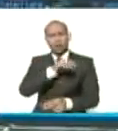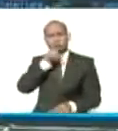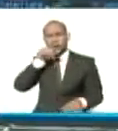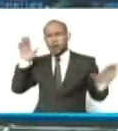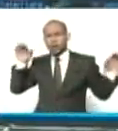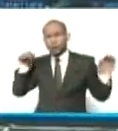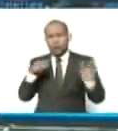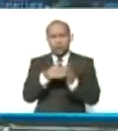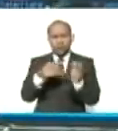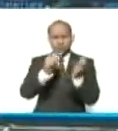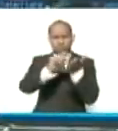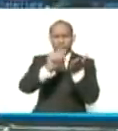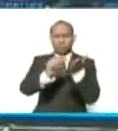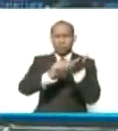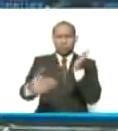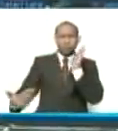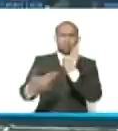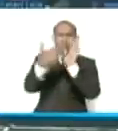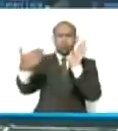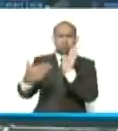esa propuesta que le he hecho al país.